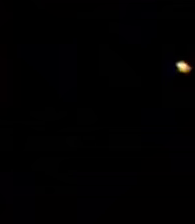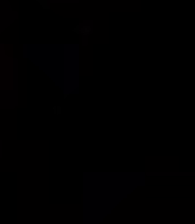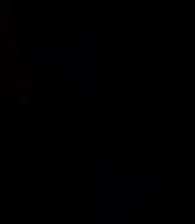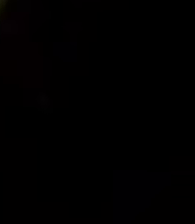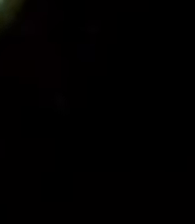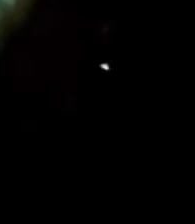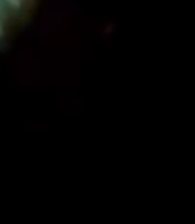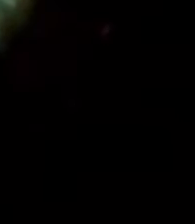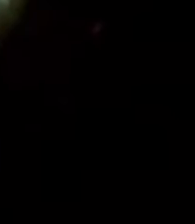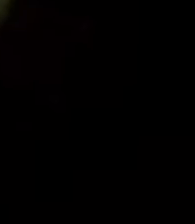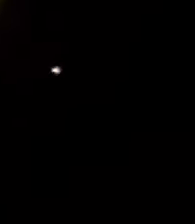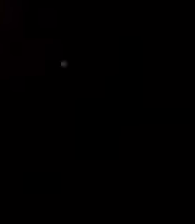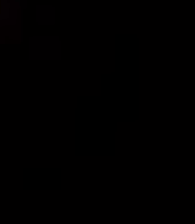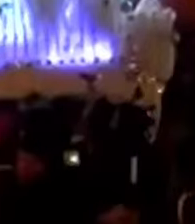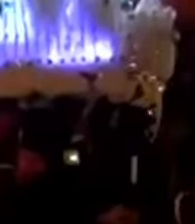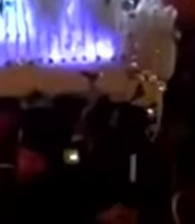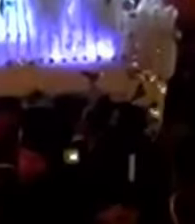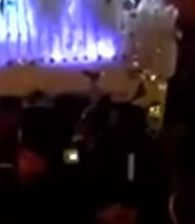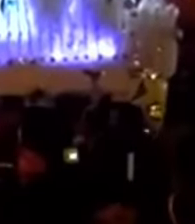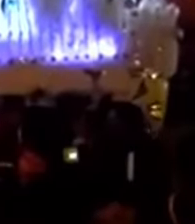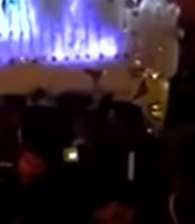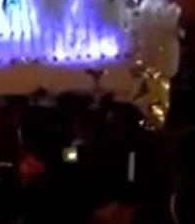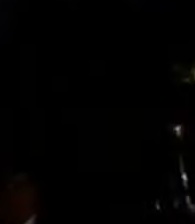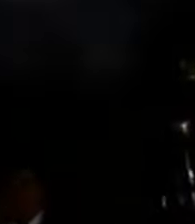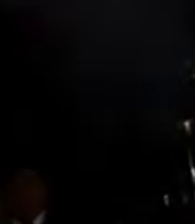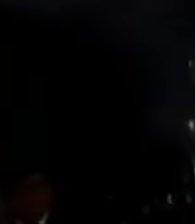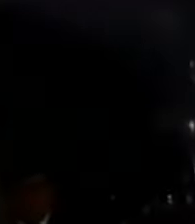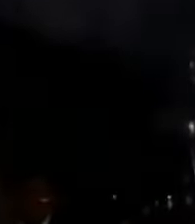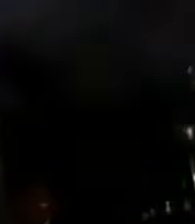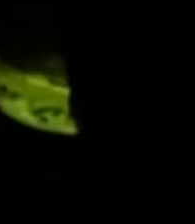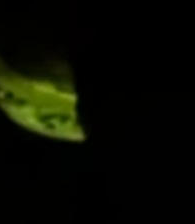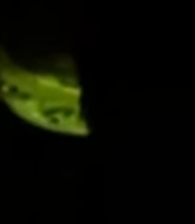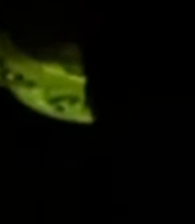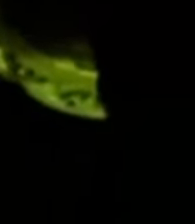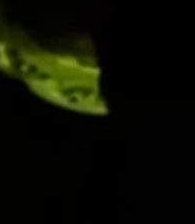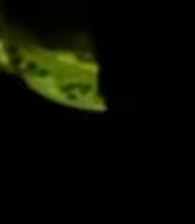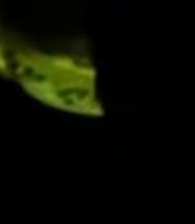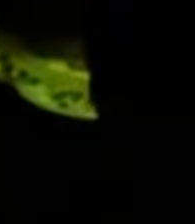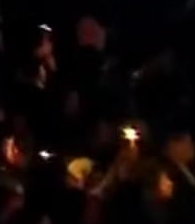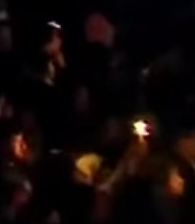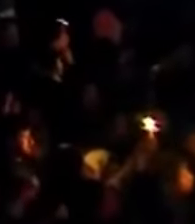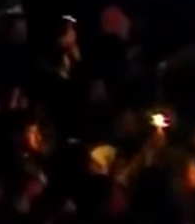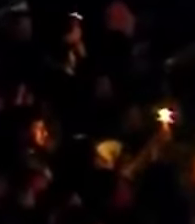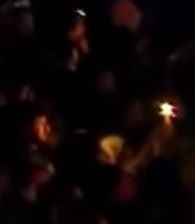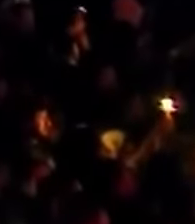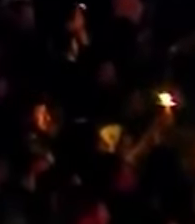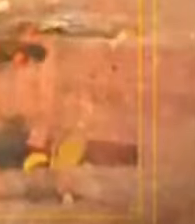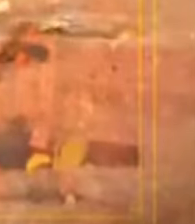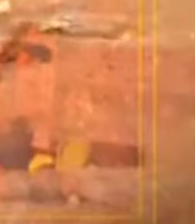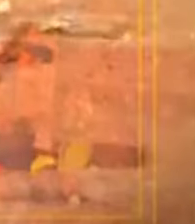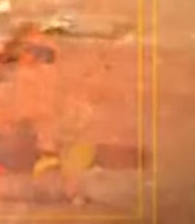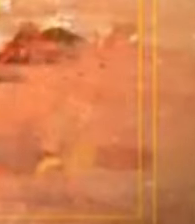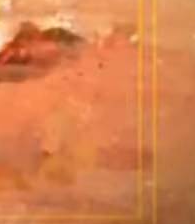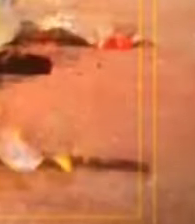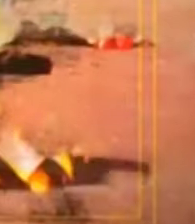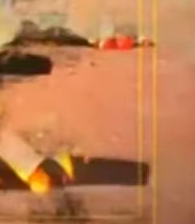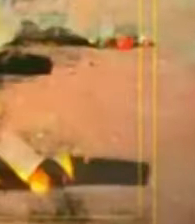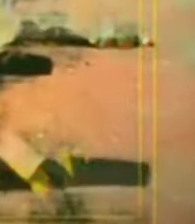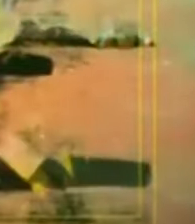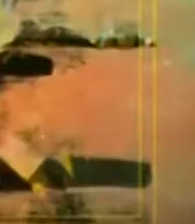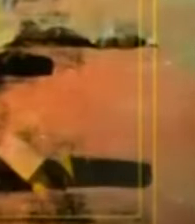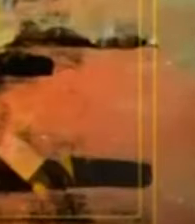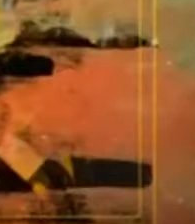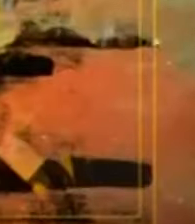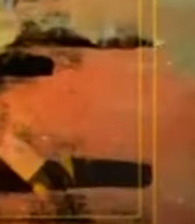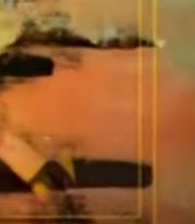Patrimonio Cultural de la Nación. Una cobertura especial de una de las tradiciones religiosas más importantes y